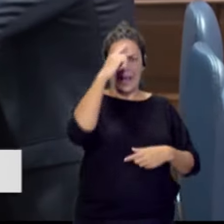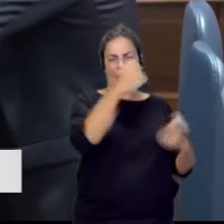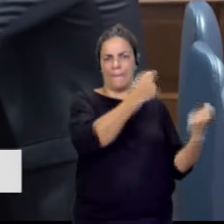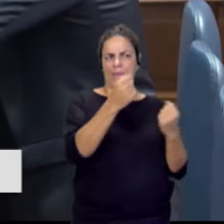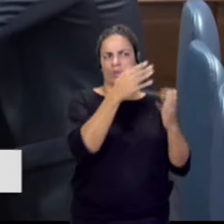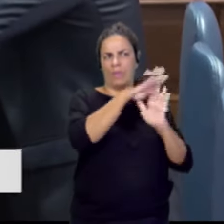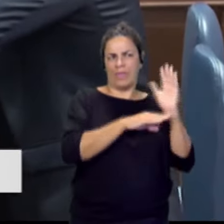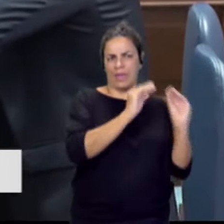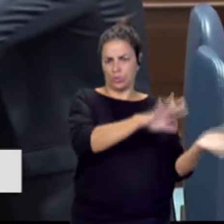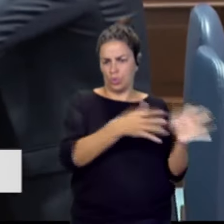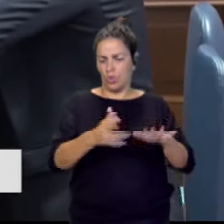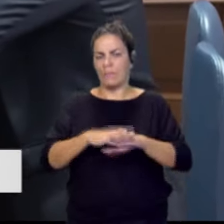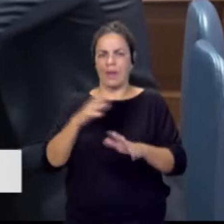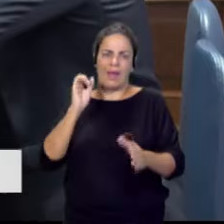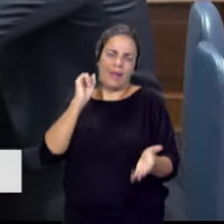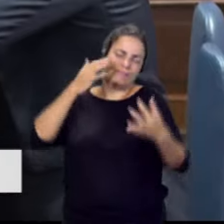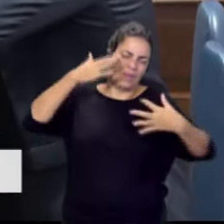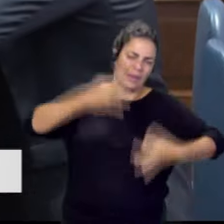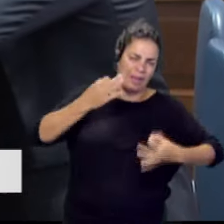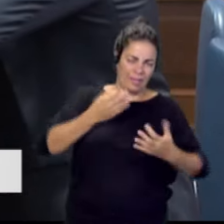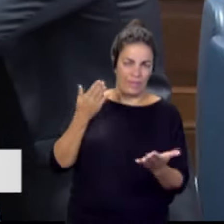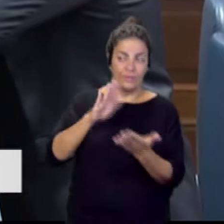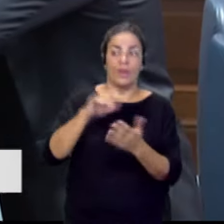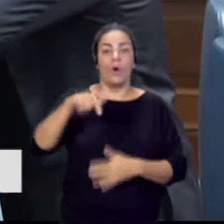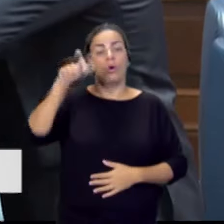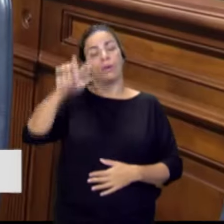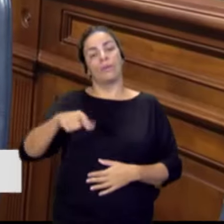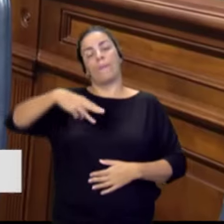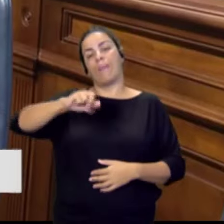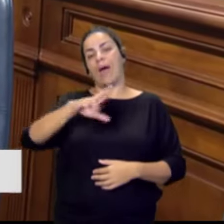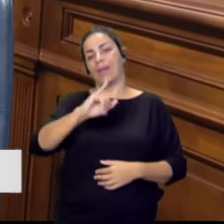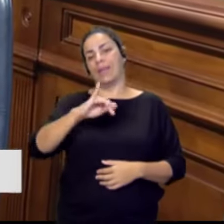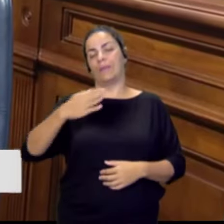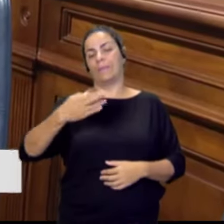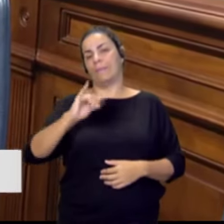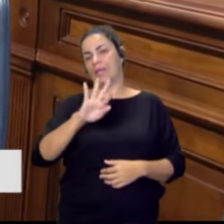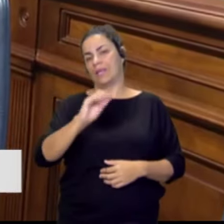las analizamos con Mari Brito, presidenta de la Federación Canaria de Municipios.